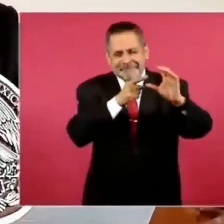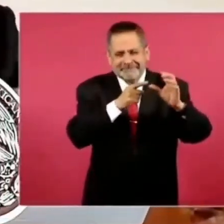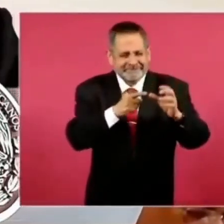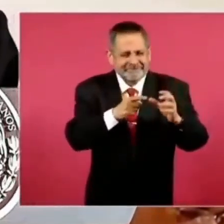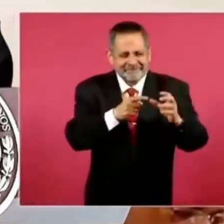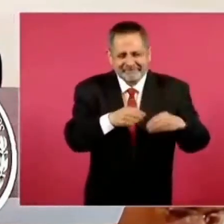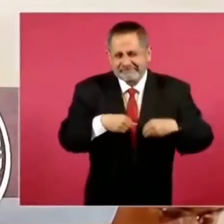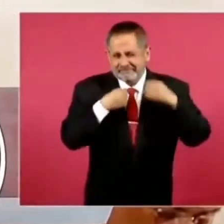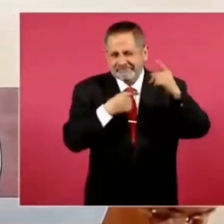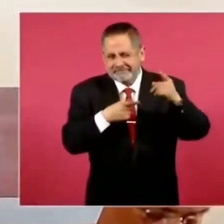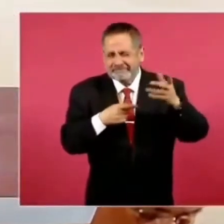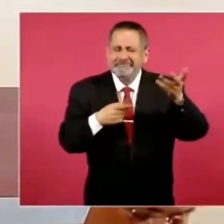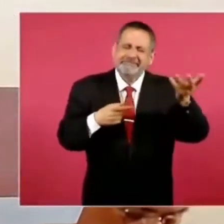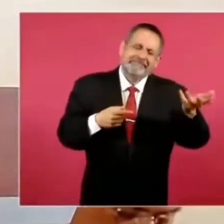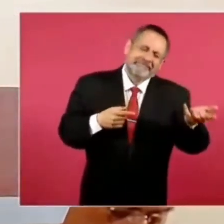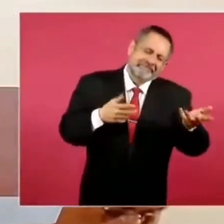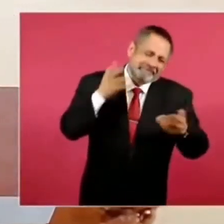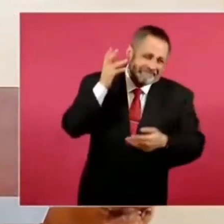que